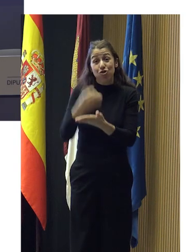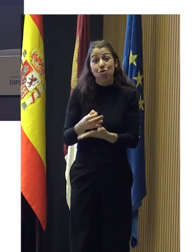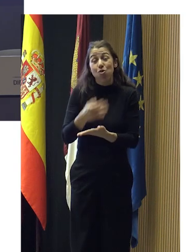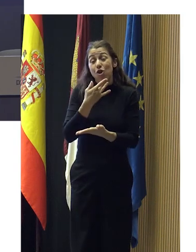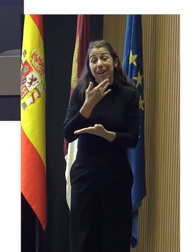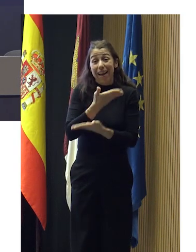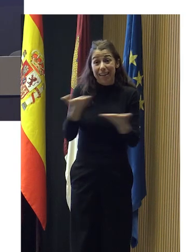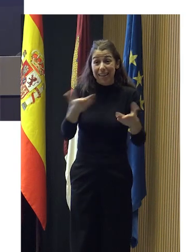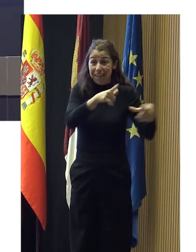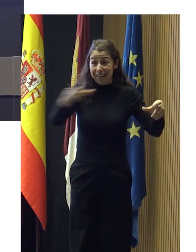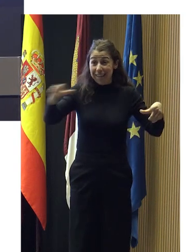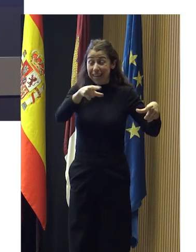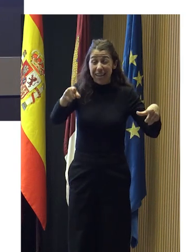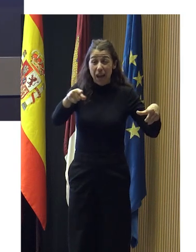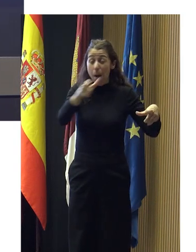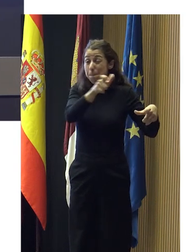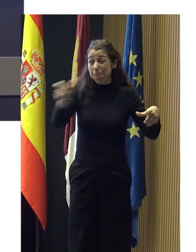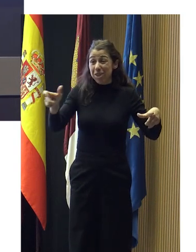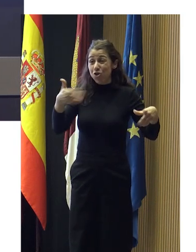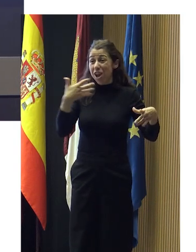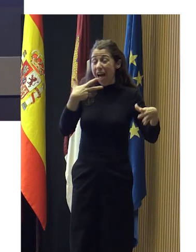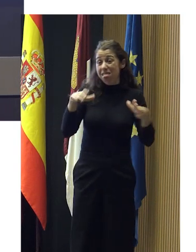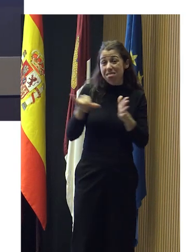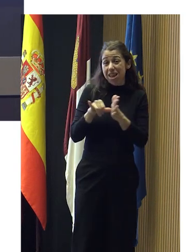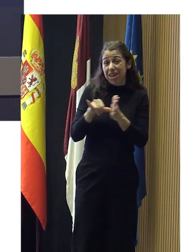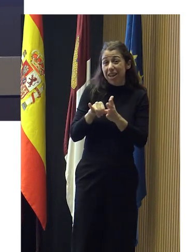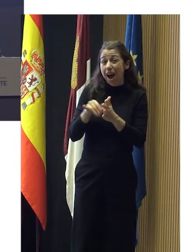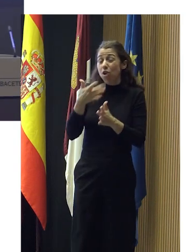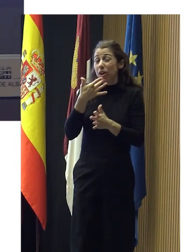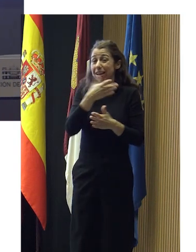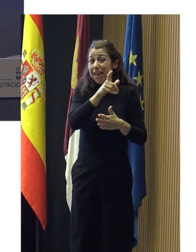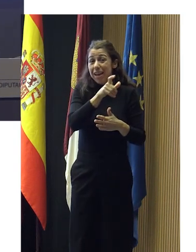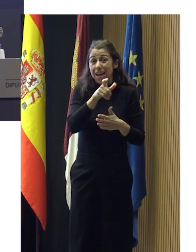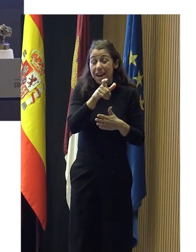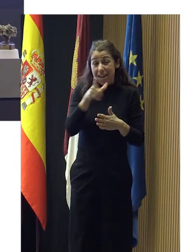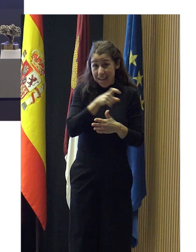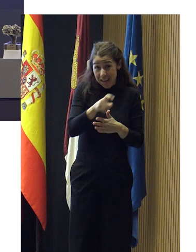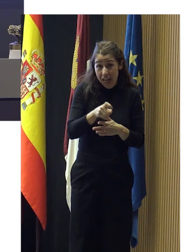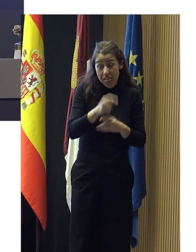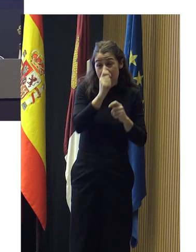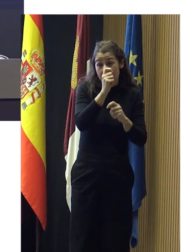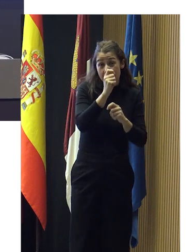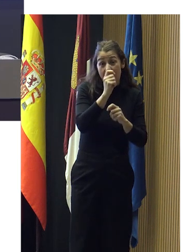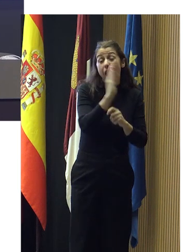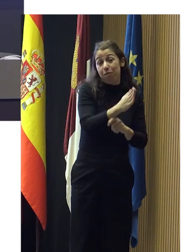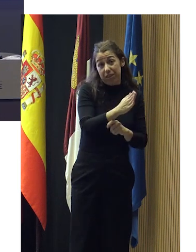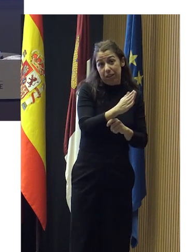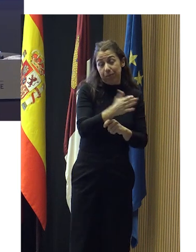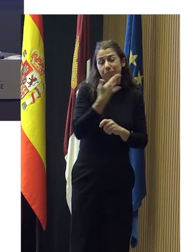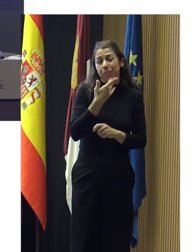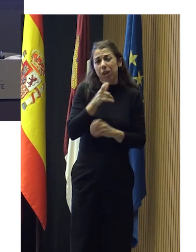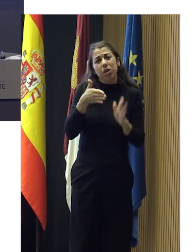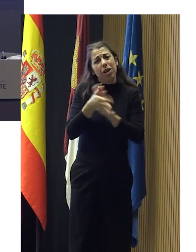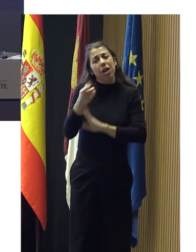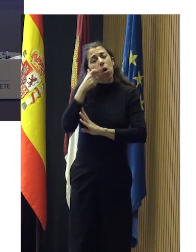sala no conoce a alguien, tiene a alguien cercano que esté diagnosticado de cáncer. Eso significa que humanizar no se